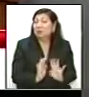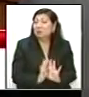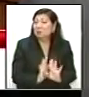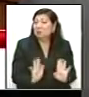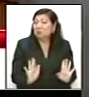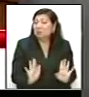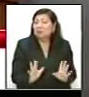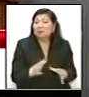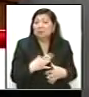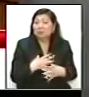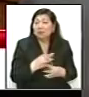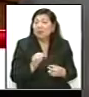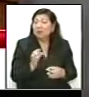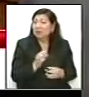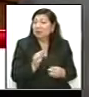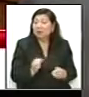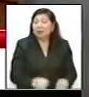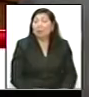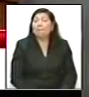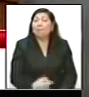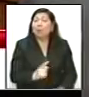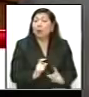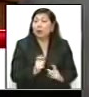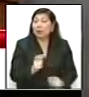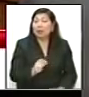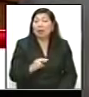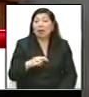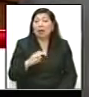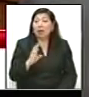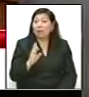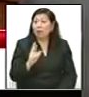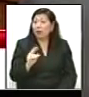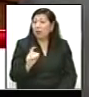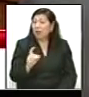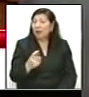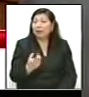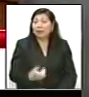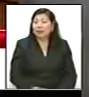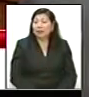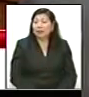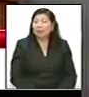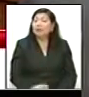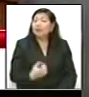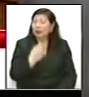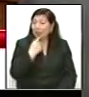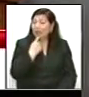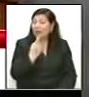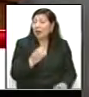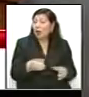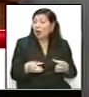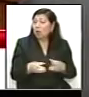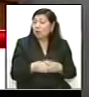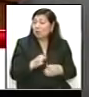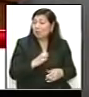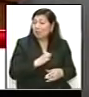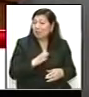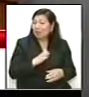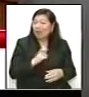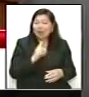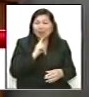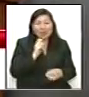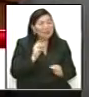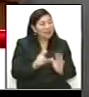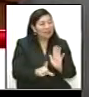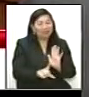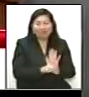de las simpatías o no simpatías por la congresista Mariana Foronda, lo que se ha propuesto en la Comisión de Ética no es